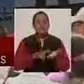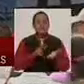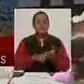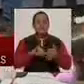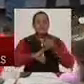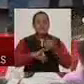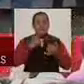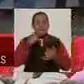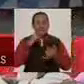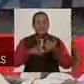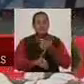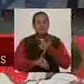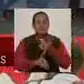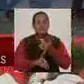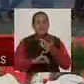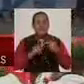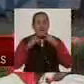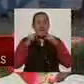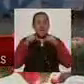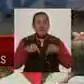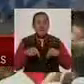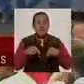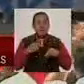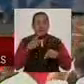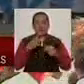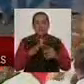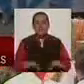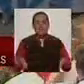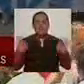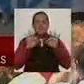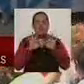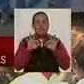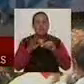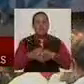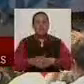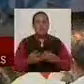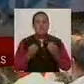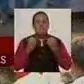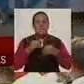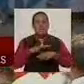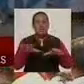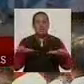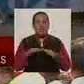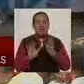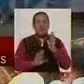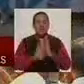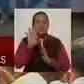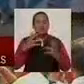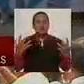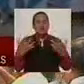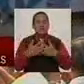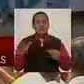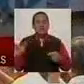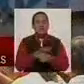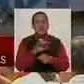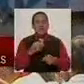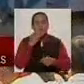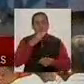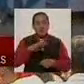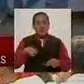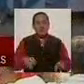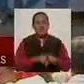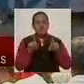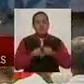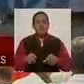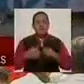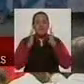salud. Eso es fundamental para el desarrollo integral de nuestros niños, para atender su